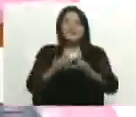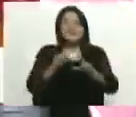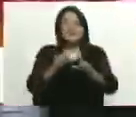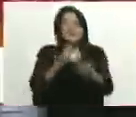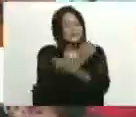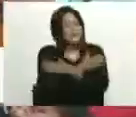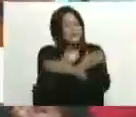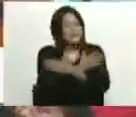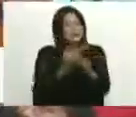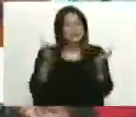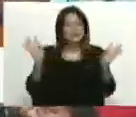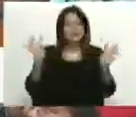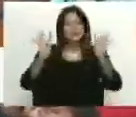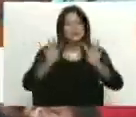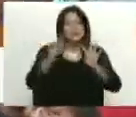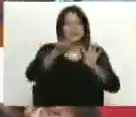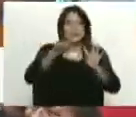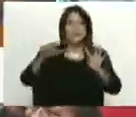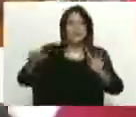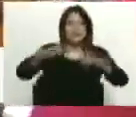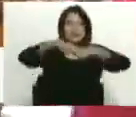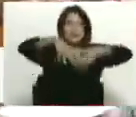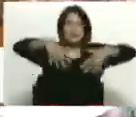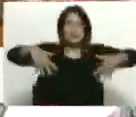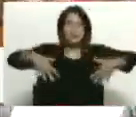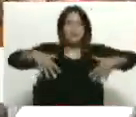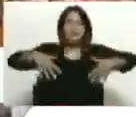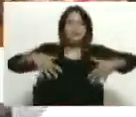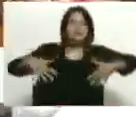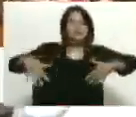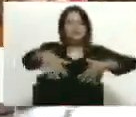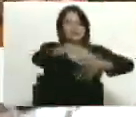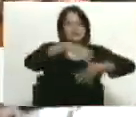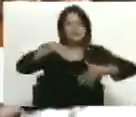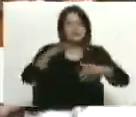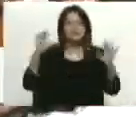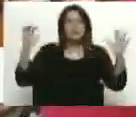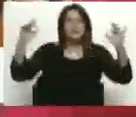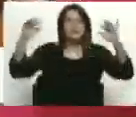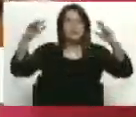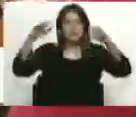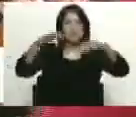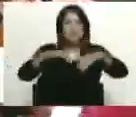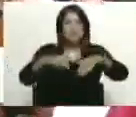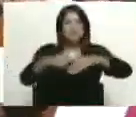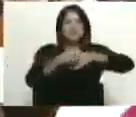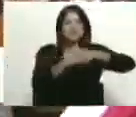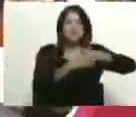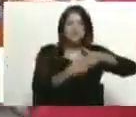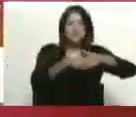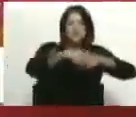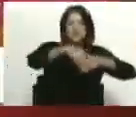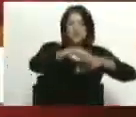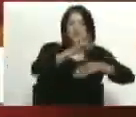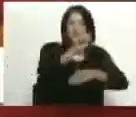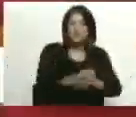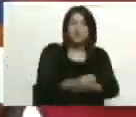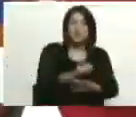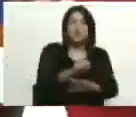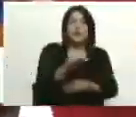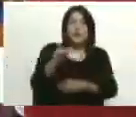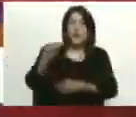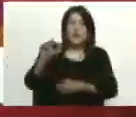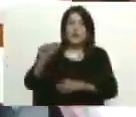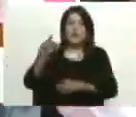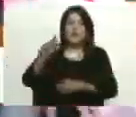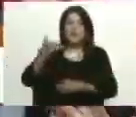del PSV y a todas las estructuras de base quienes el día de hoy se agolparon en la zona sur de Acarigua, acompañado del gobernador